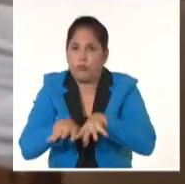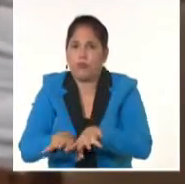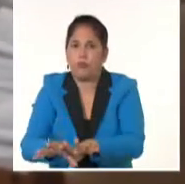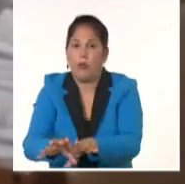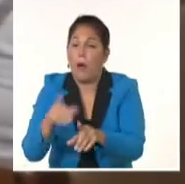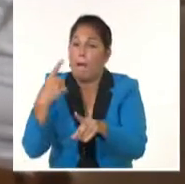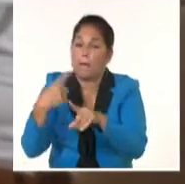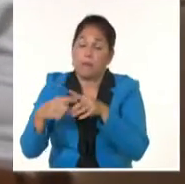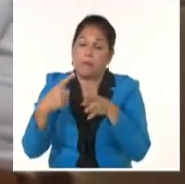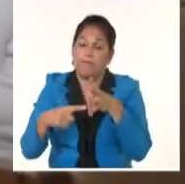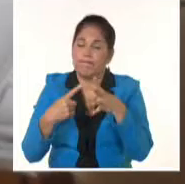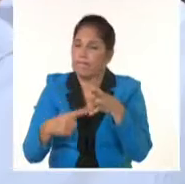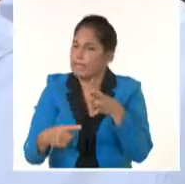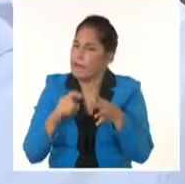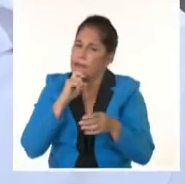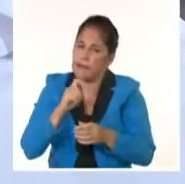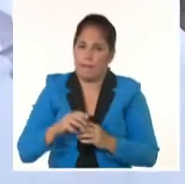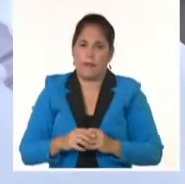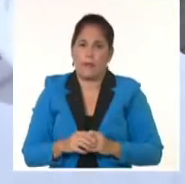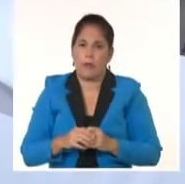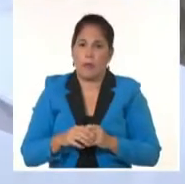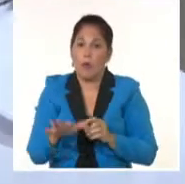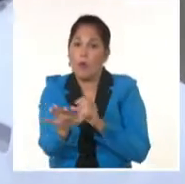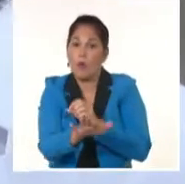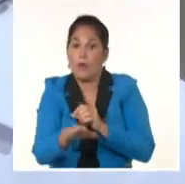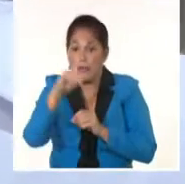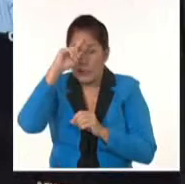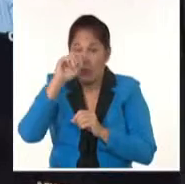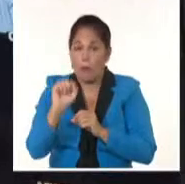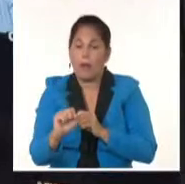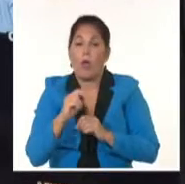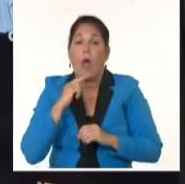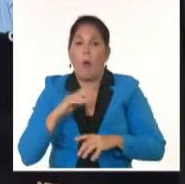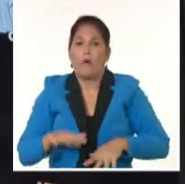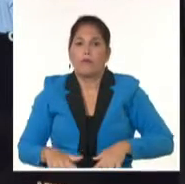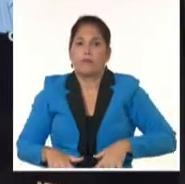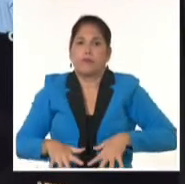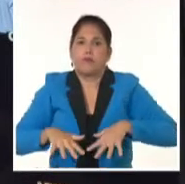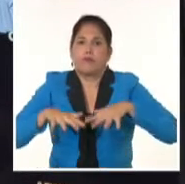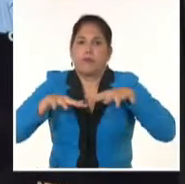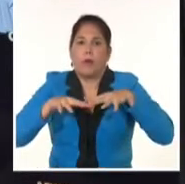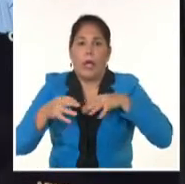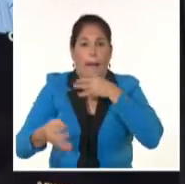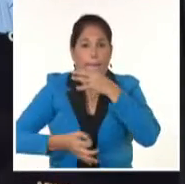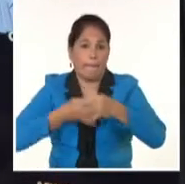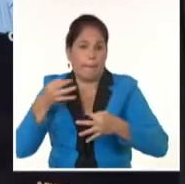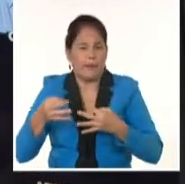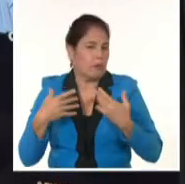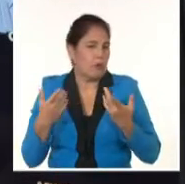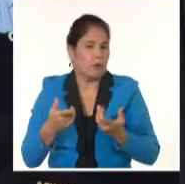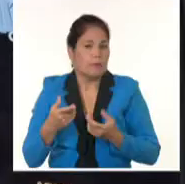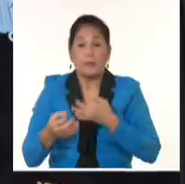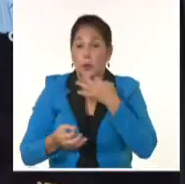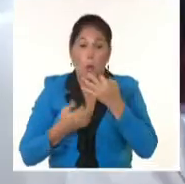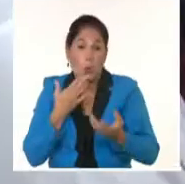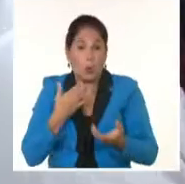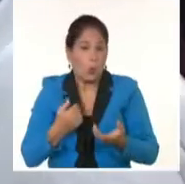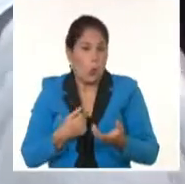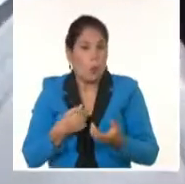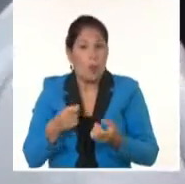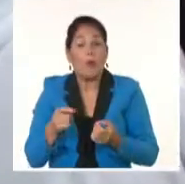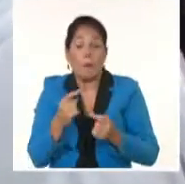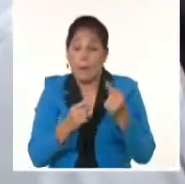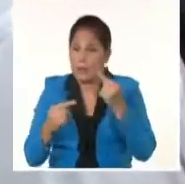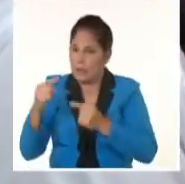factores que se unieron. Por eso es que esa zona baja se inundó completamente. Durante el espacio también se comentó sobre cómo en esos